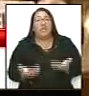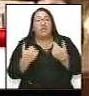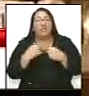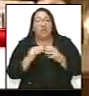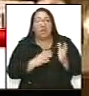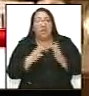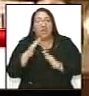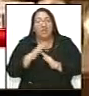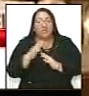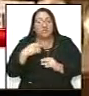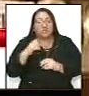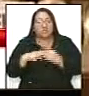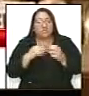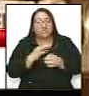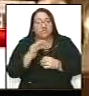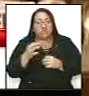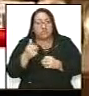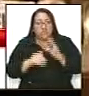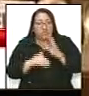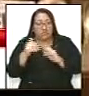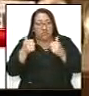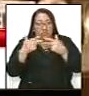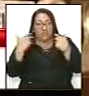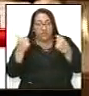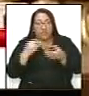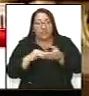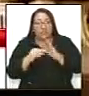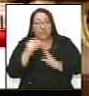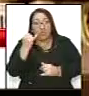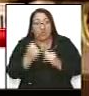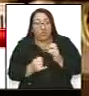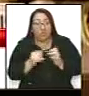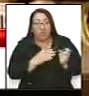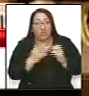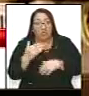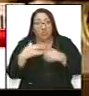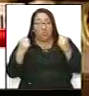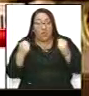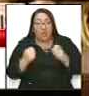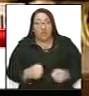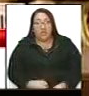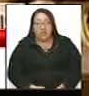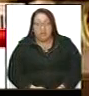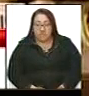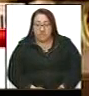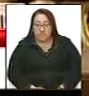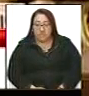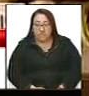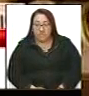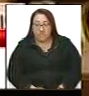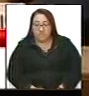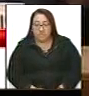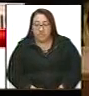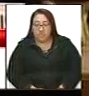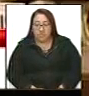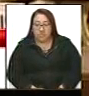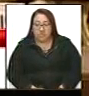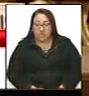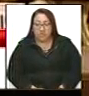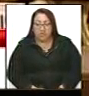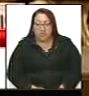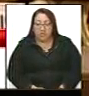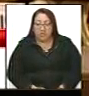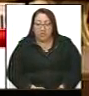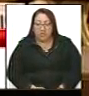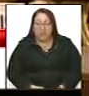paz social a la provincia de Alto Amazonas, porque en la última huelga que existió en esta universidad ha durado más de 60 días, lo